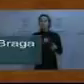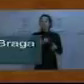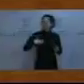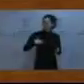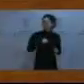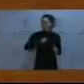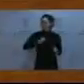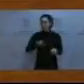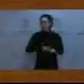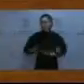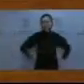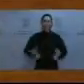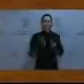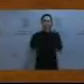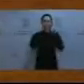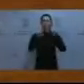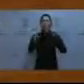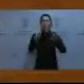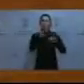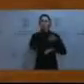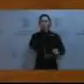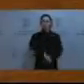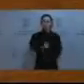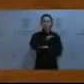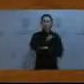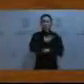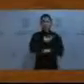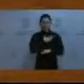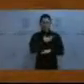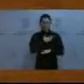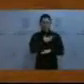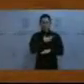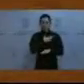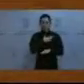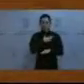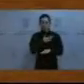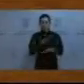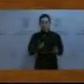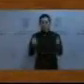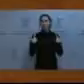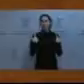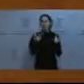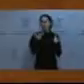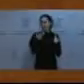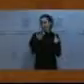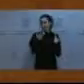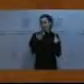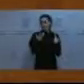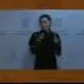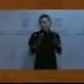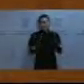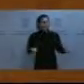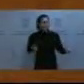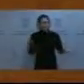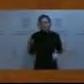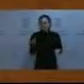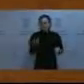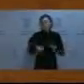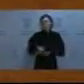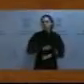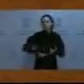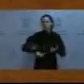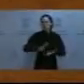el de salvar Asturias y salvaguardar la patria y ocuparse de las cosas serias, y el nuestro es, pues bueno, enredar, ¿no?